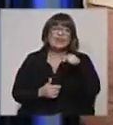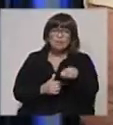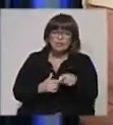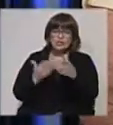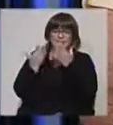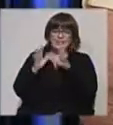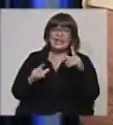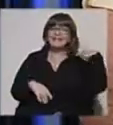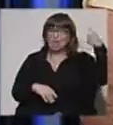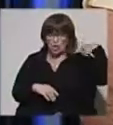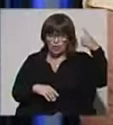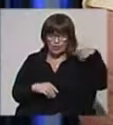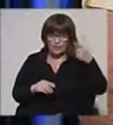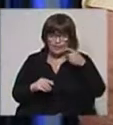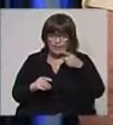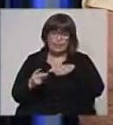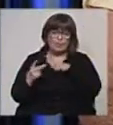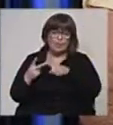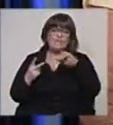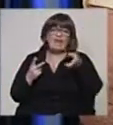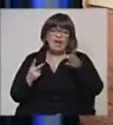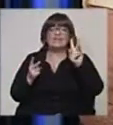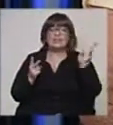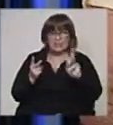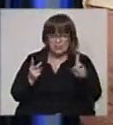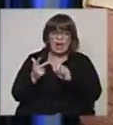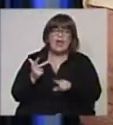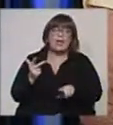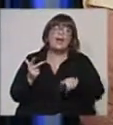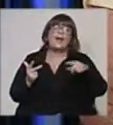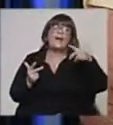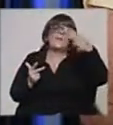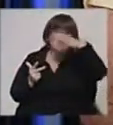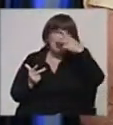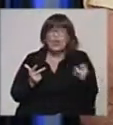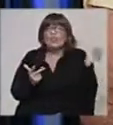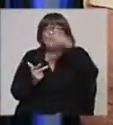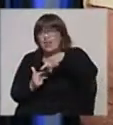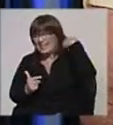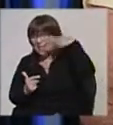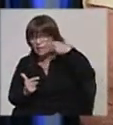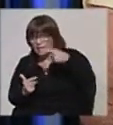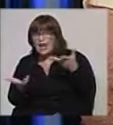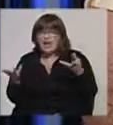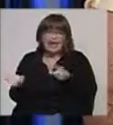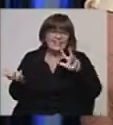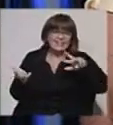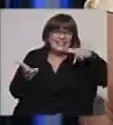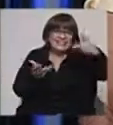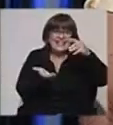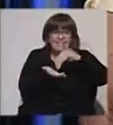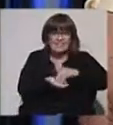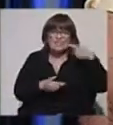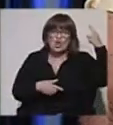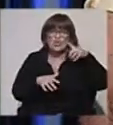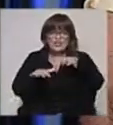por Londres, después hiciste Caracas, México, después volviste a Londres, después te volviste a ir y esta es la tercera vez que estás viviendo en Londres.